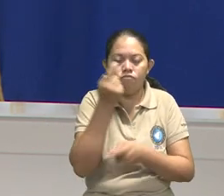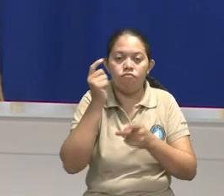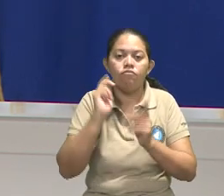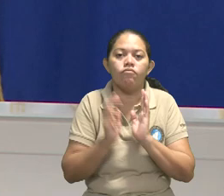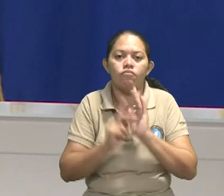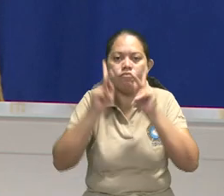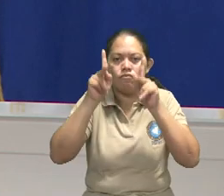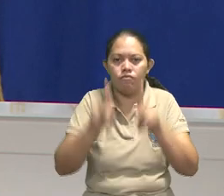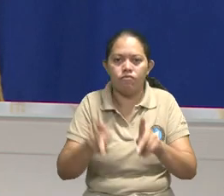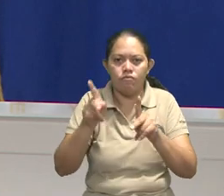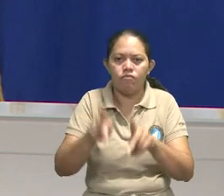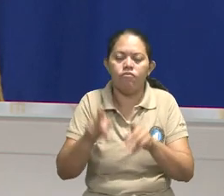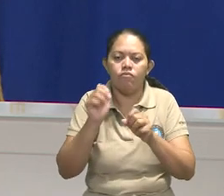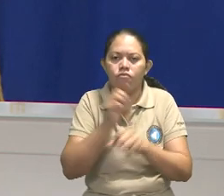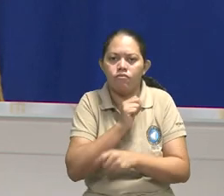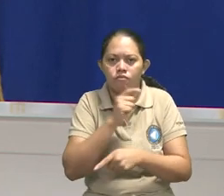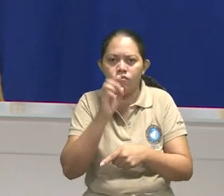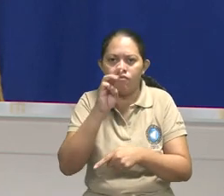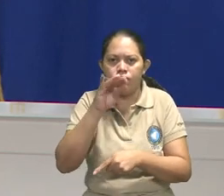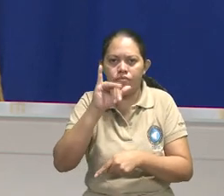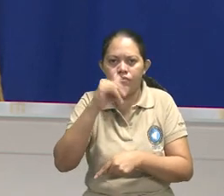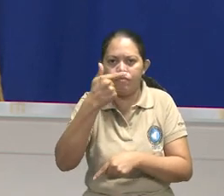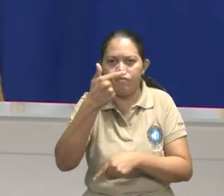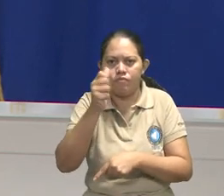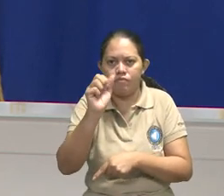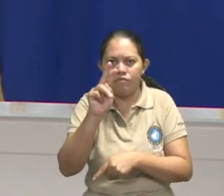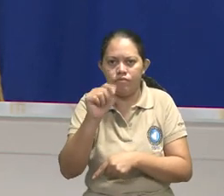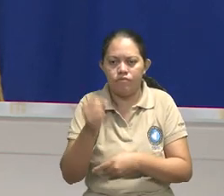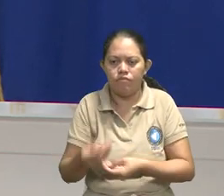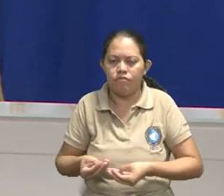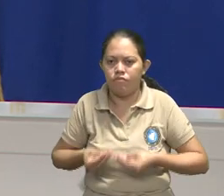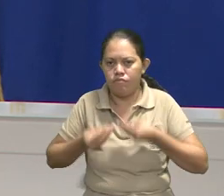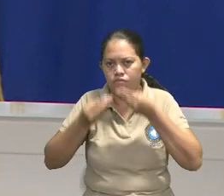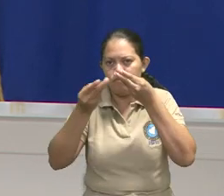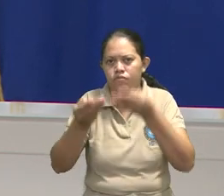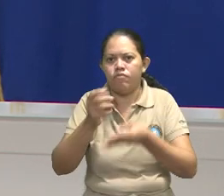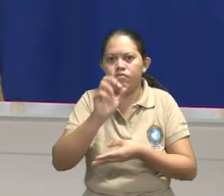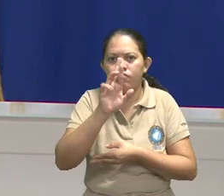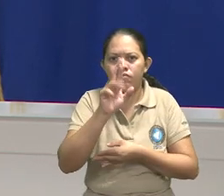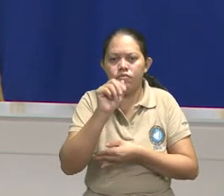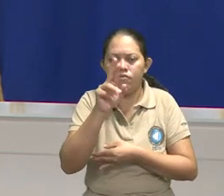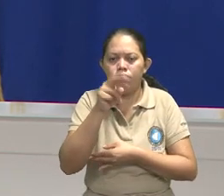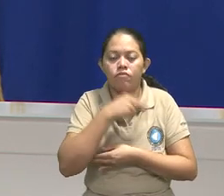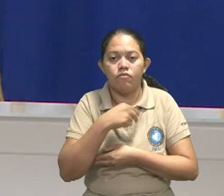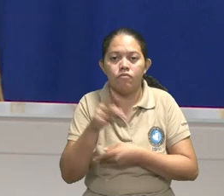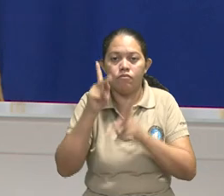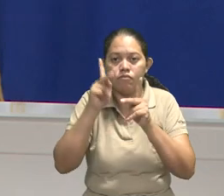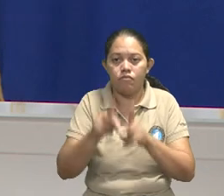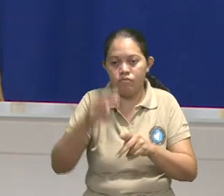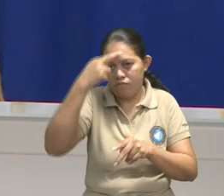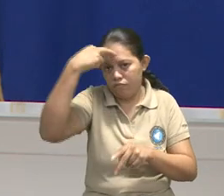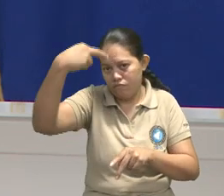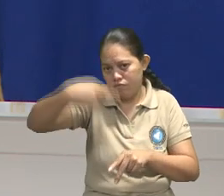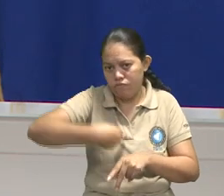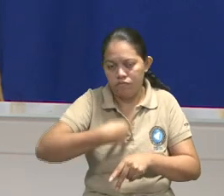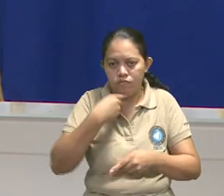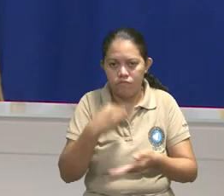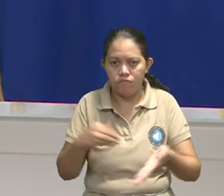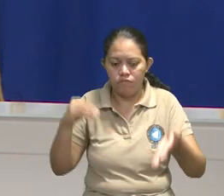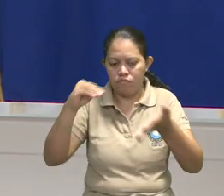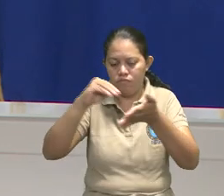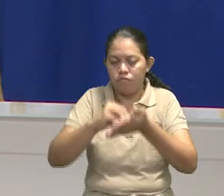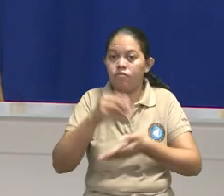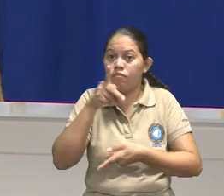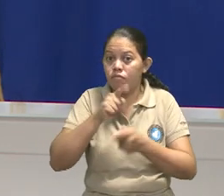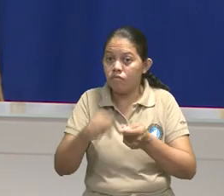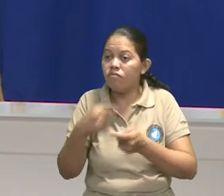entregado al señor Miguel Benito Buitrago Sarria o la persona debidamente